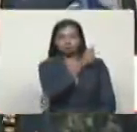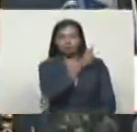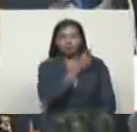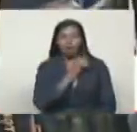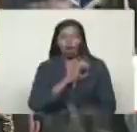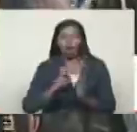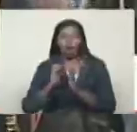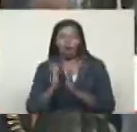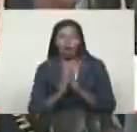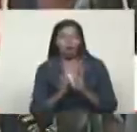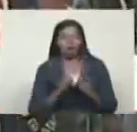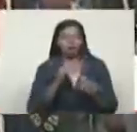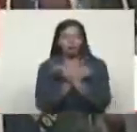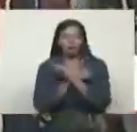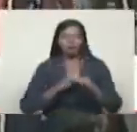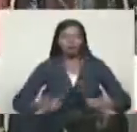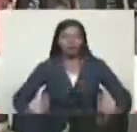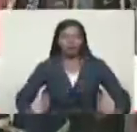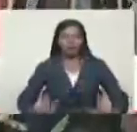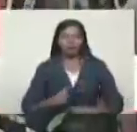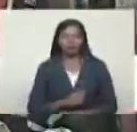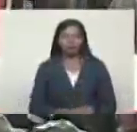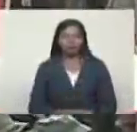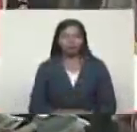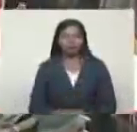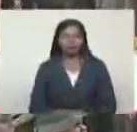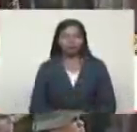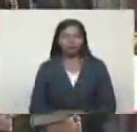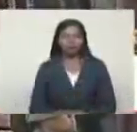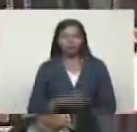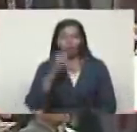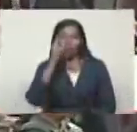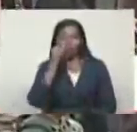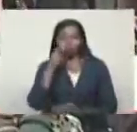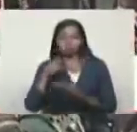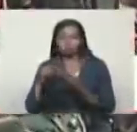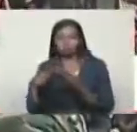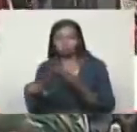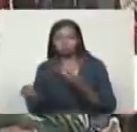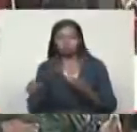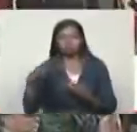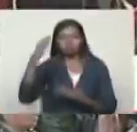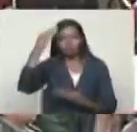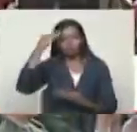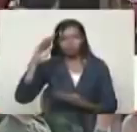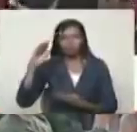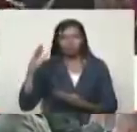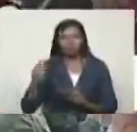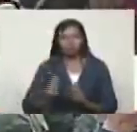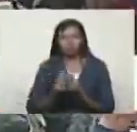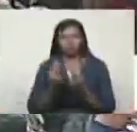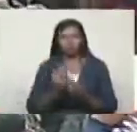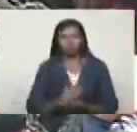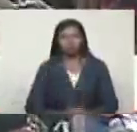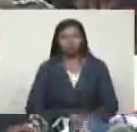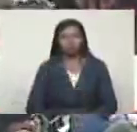estratégico operacional de la Fuerza Armada Nacional Bolivariana, y los señores oficiales mayores generales comandante de componentes.